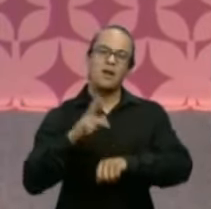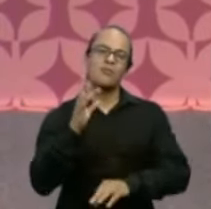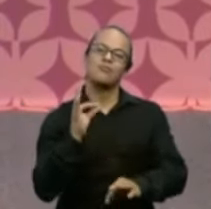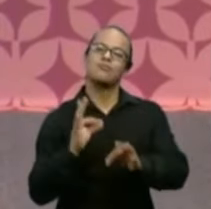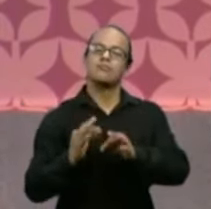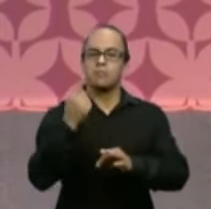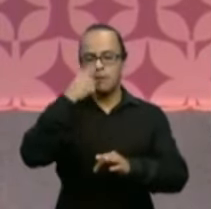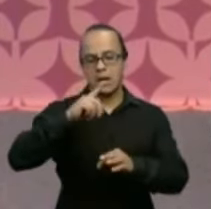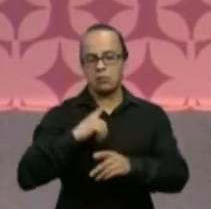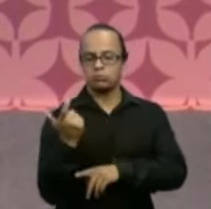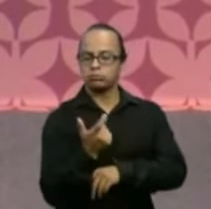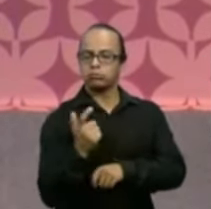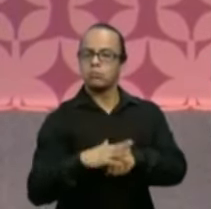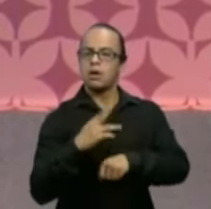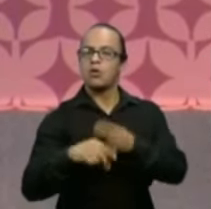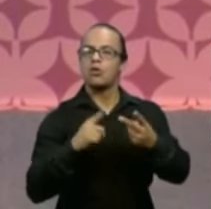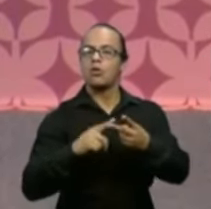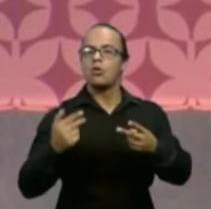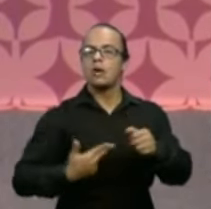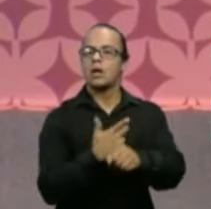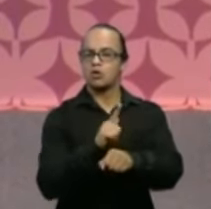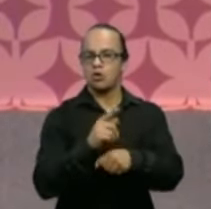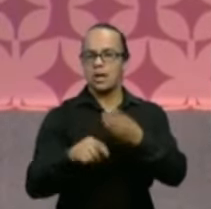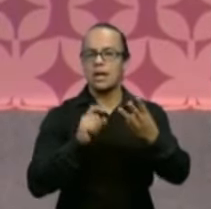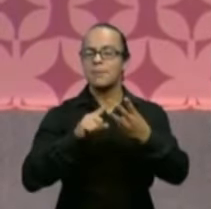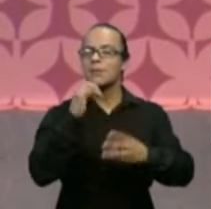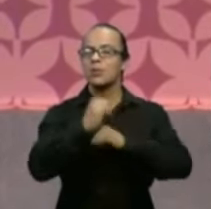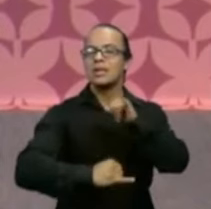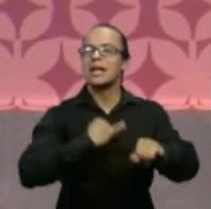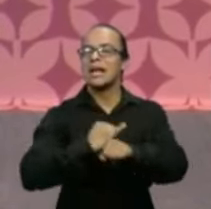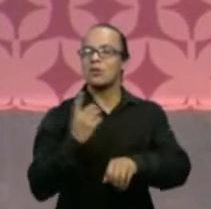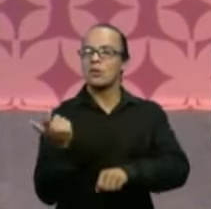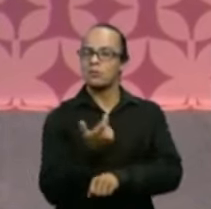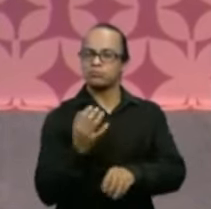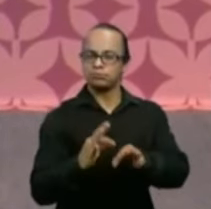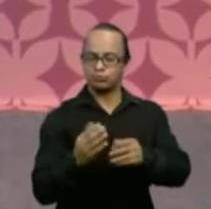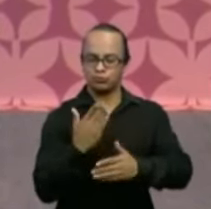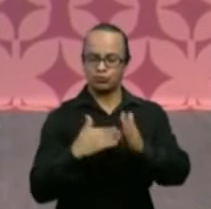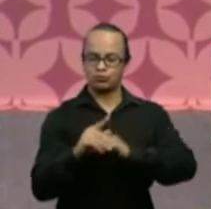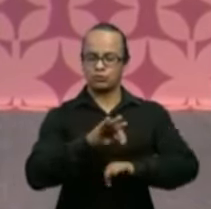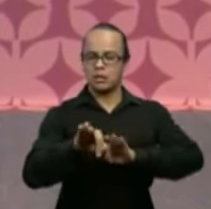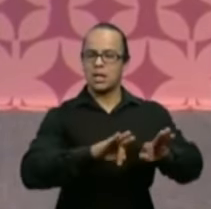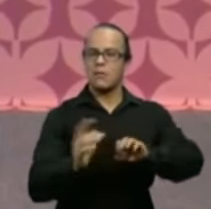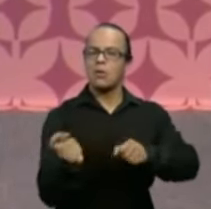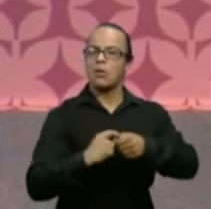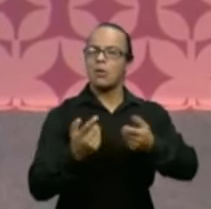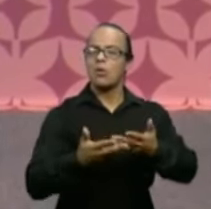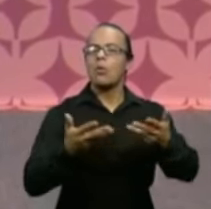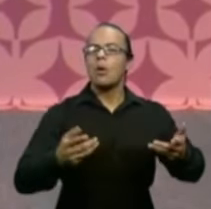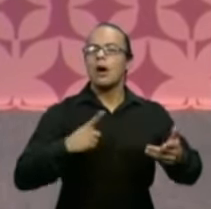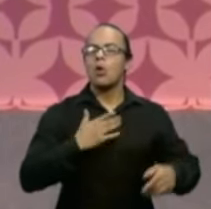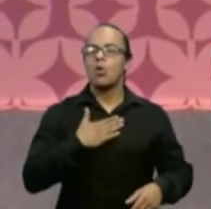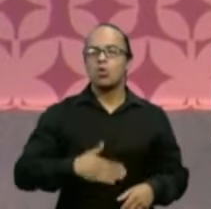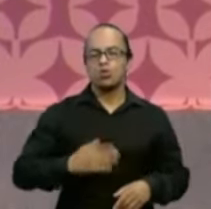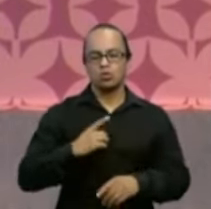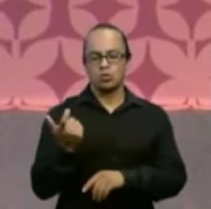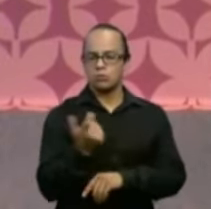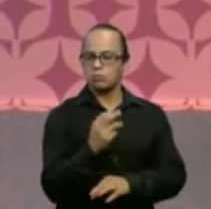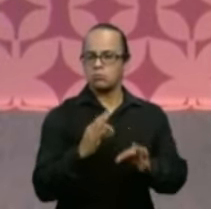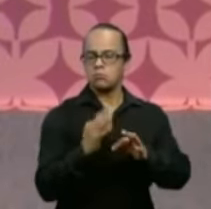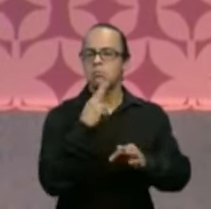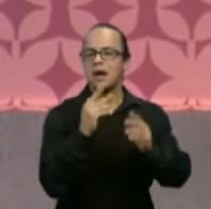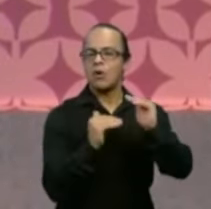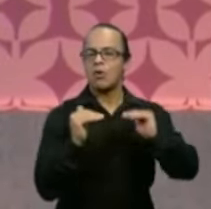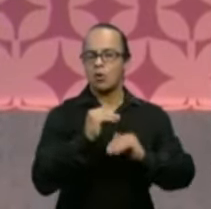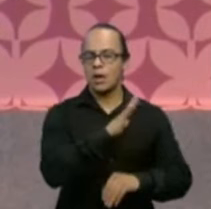inversiones locales, nacionales e internacionales, generando empleos dignos y bien remunerados para las y